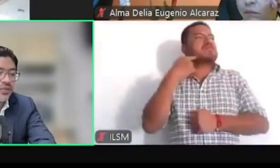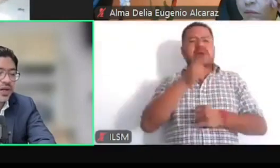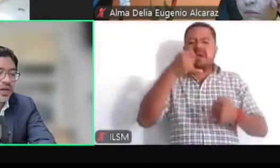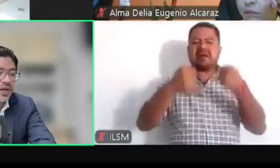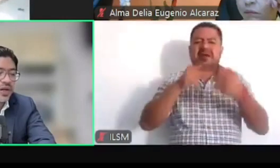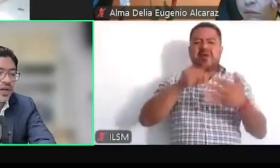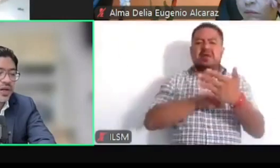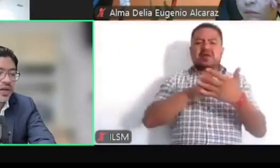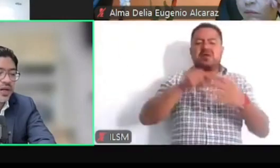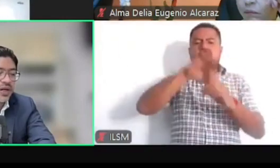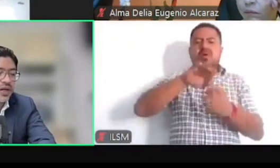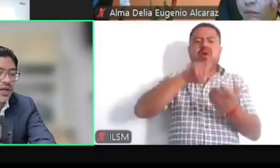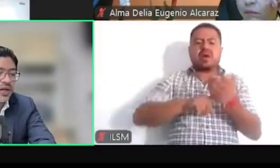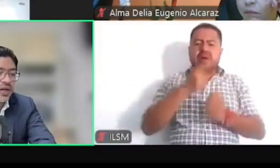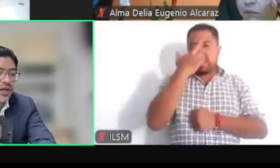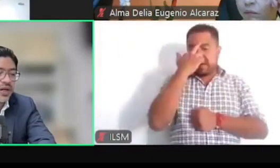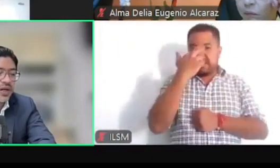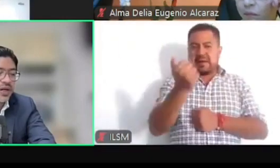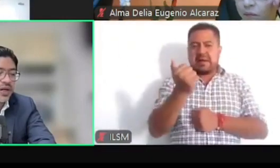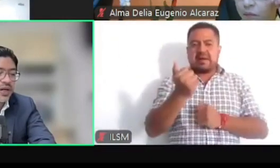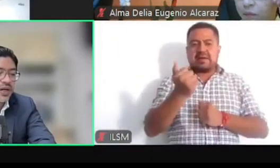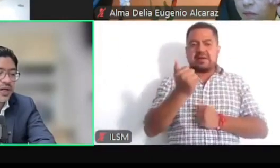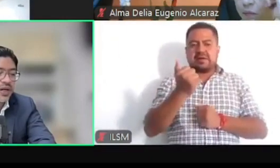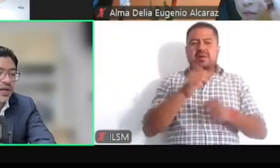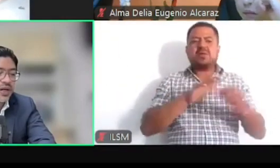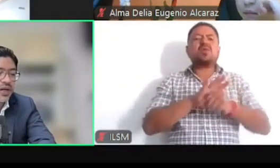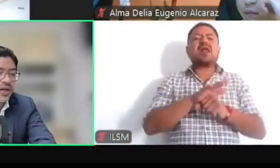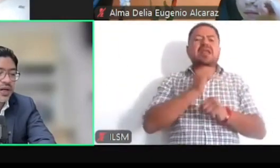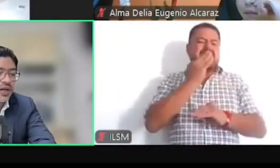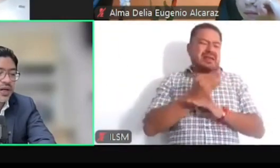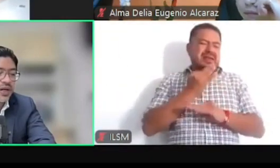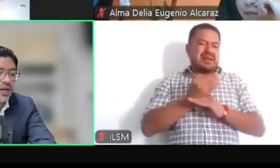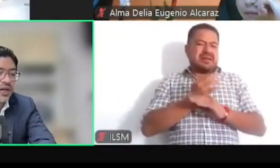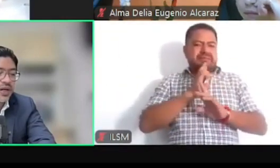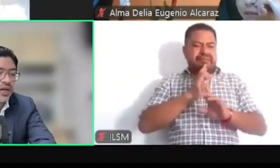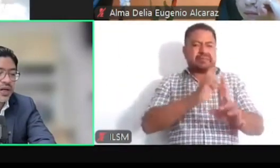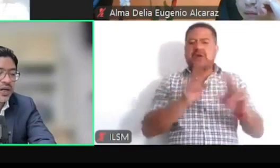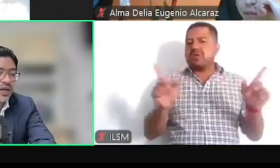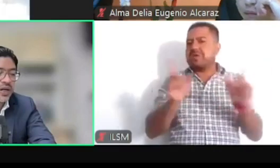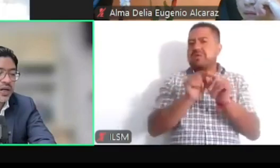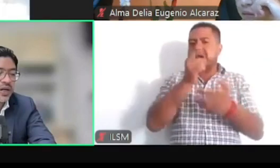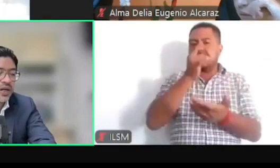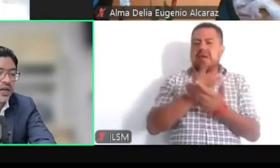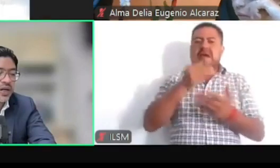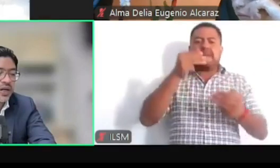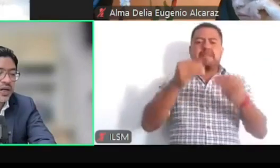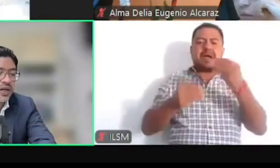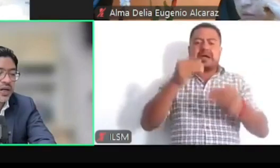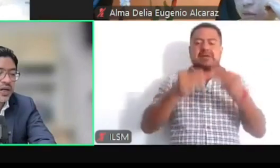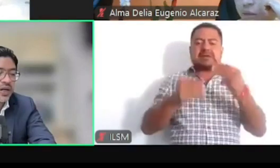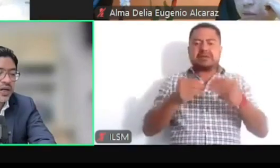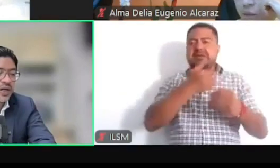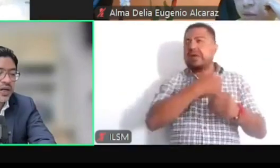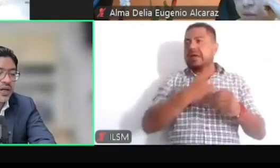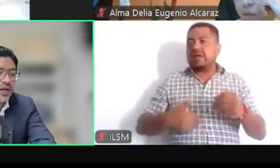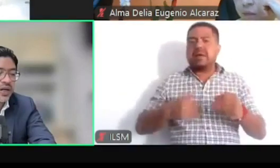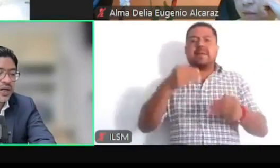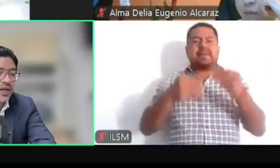ciudadano Por las razones contenidas en la presente resolución es la cuenta magistrada presidente magistradas